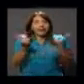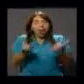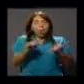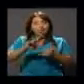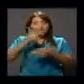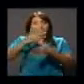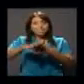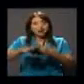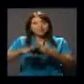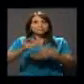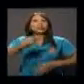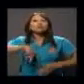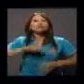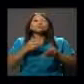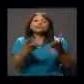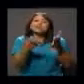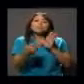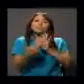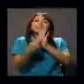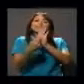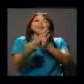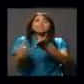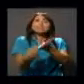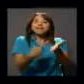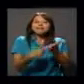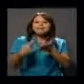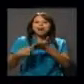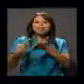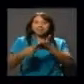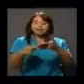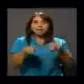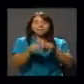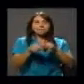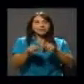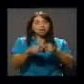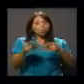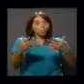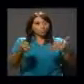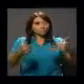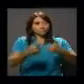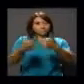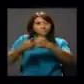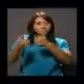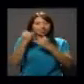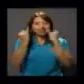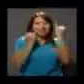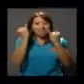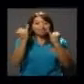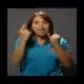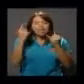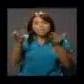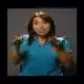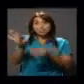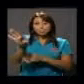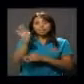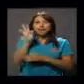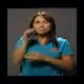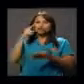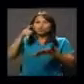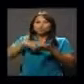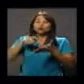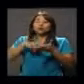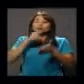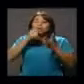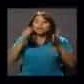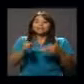donde queremos presentar debate y confrontación de ideas para este segmento invitamos a los reconocidos periodistas Ani